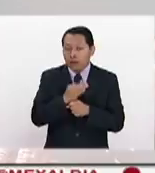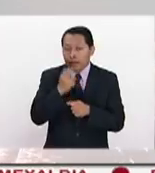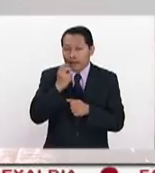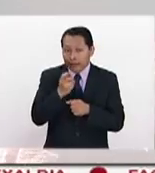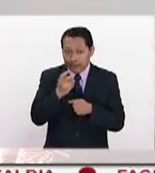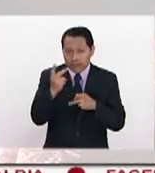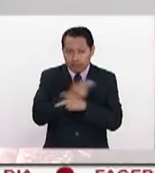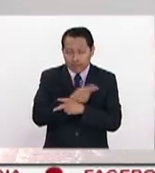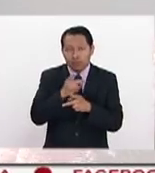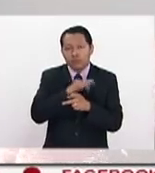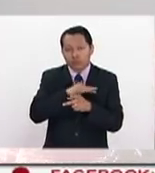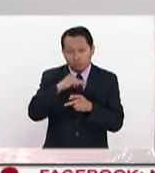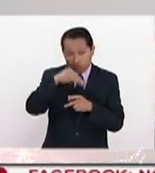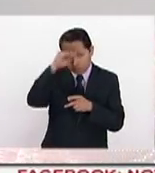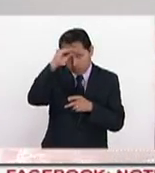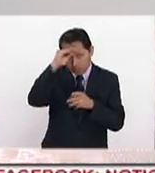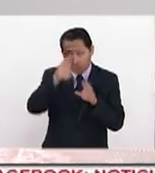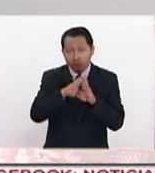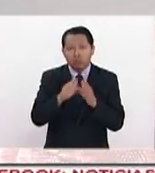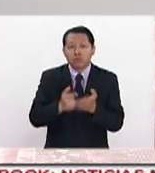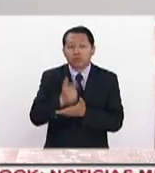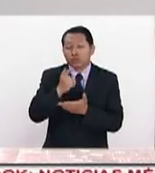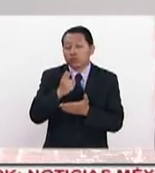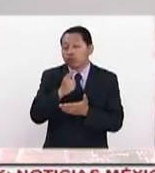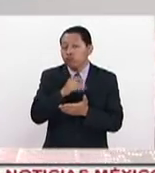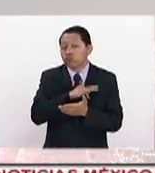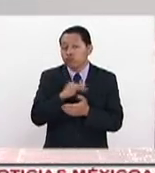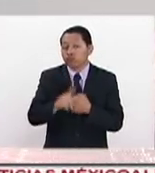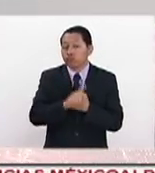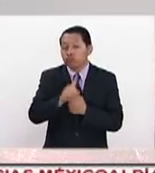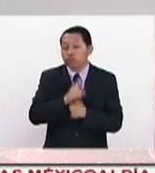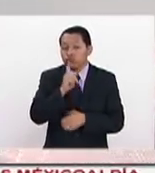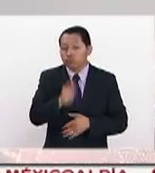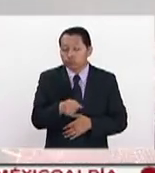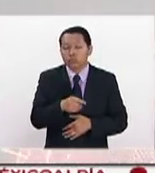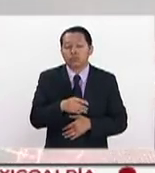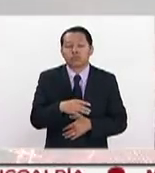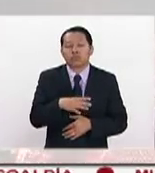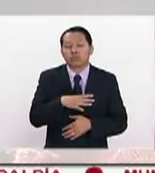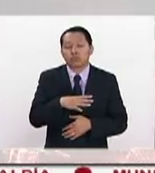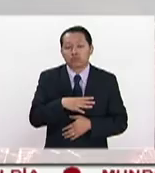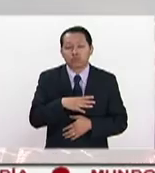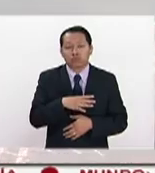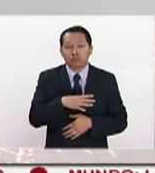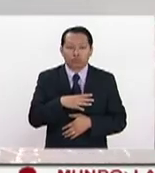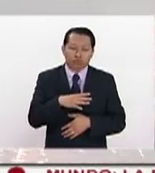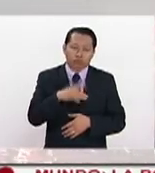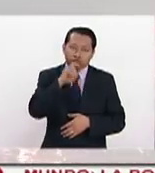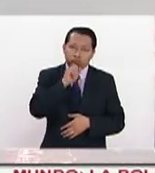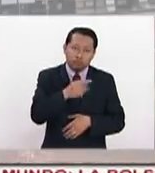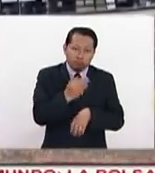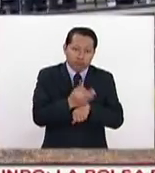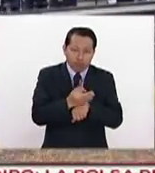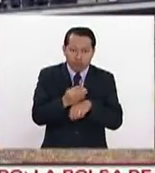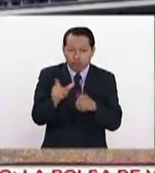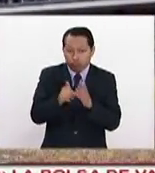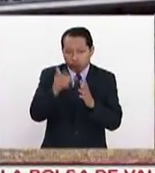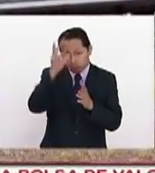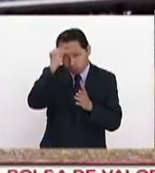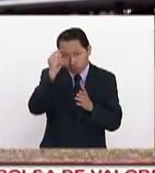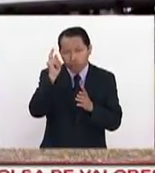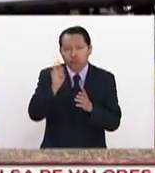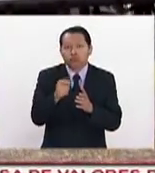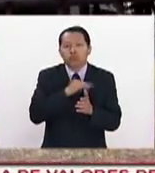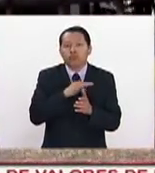para tomar conciencia de la gravedad del problema. Entonces, digamos que tomemos la lección aprendida de aquí